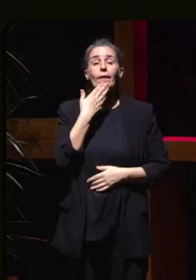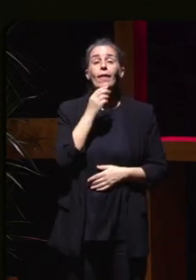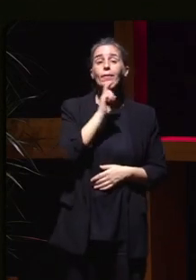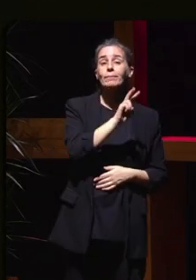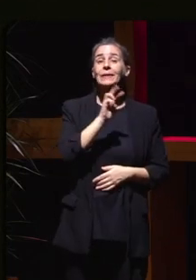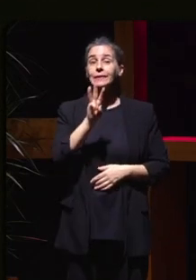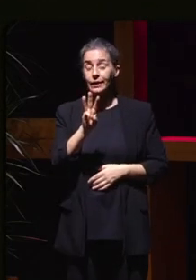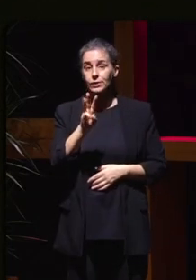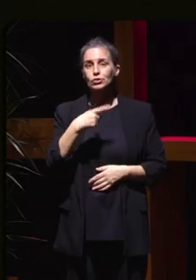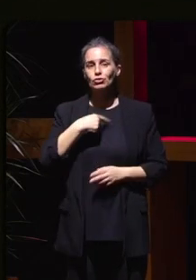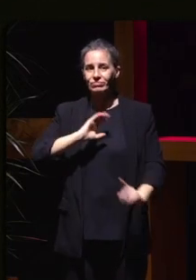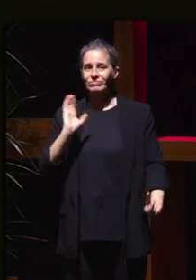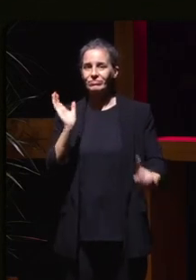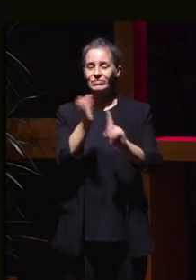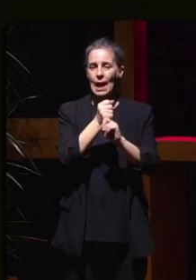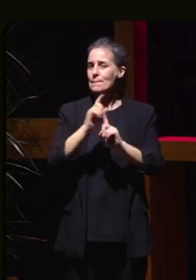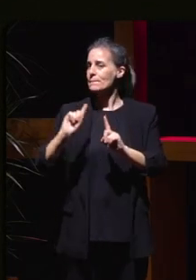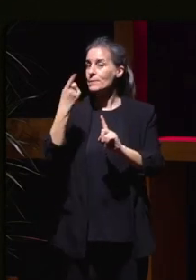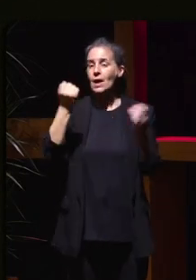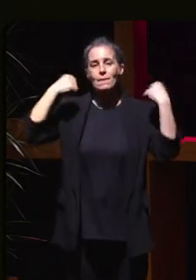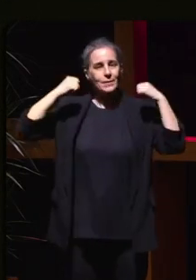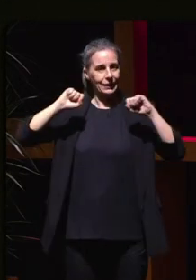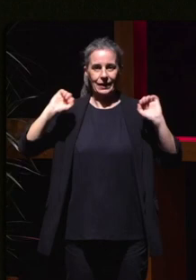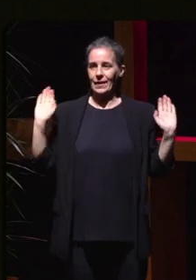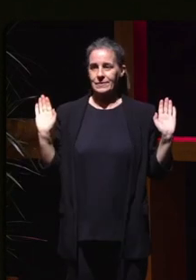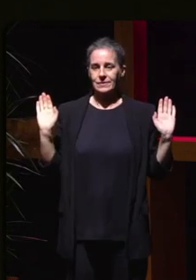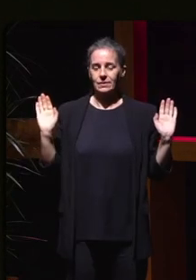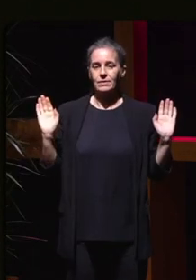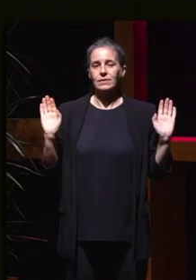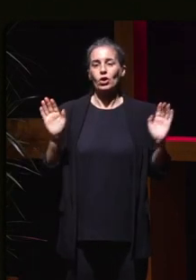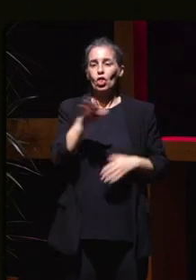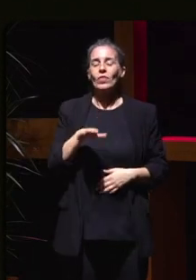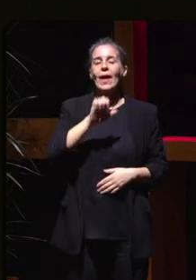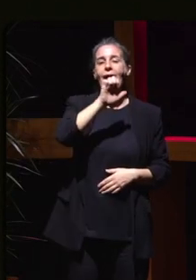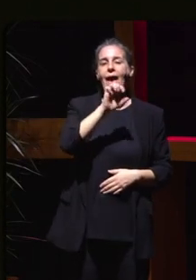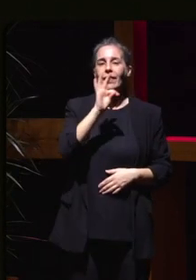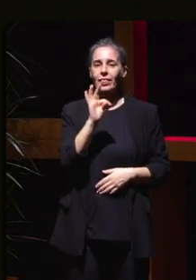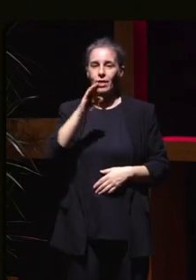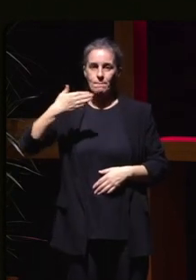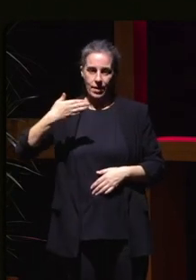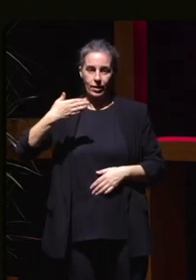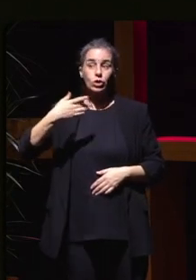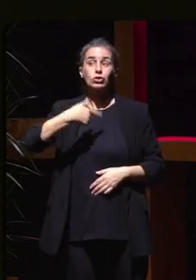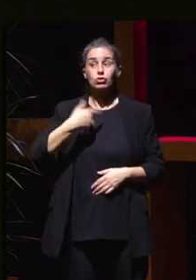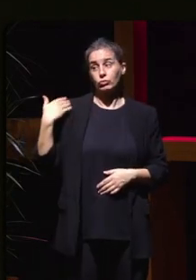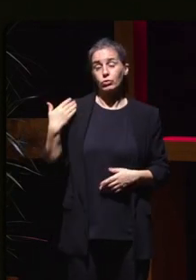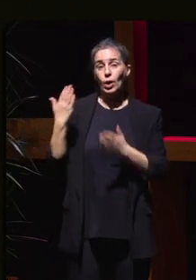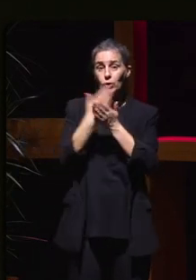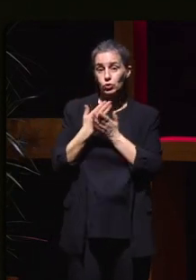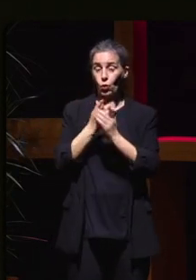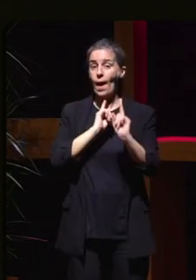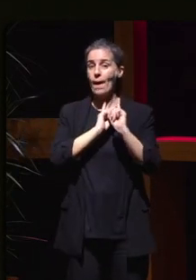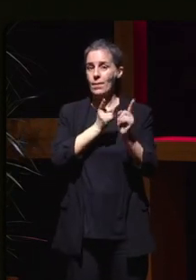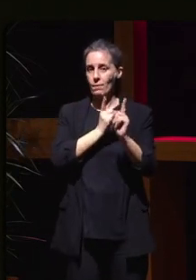conseguí as que eran las primeras prácticas de miamida en etb estudiará en Bilbao